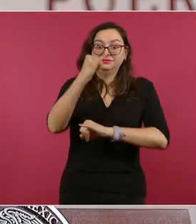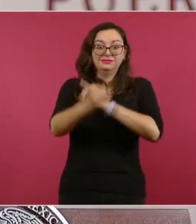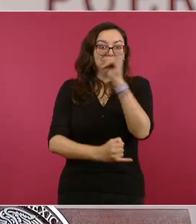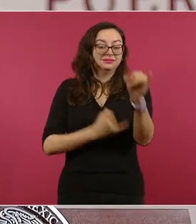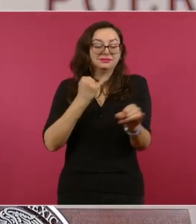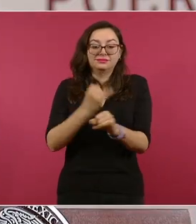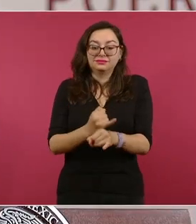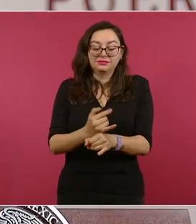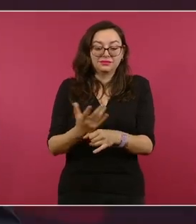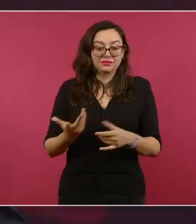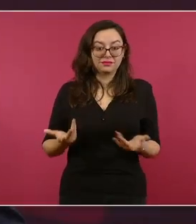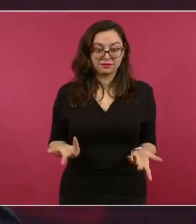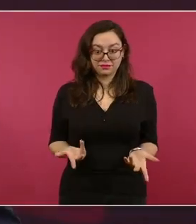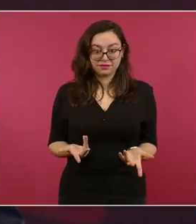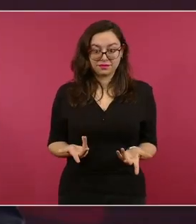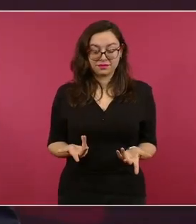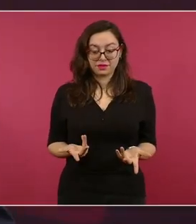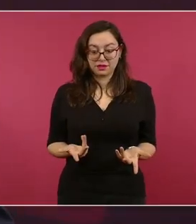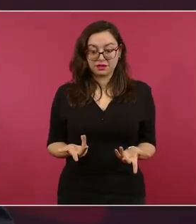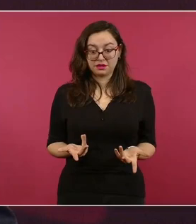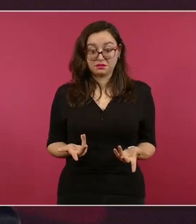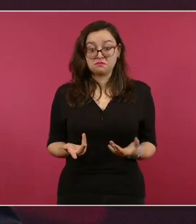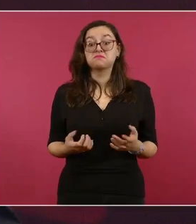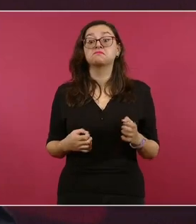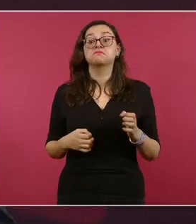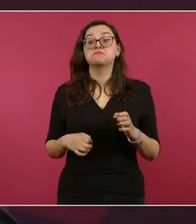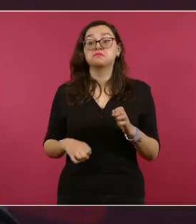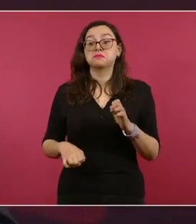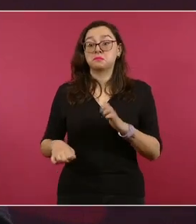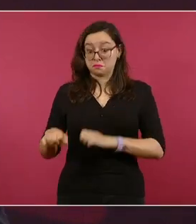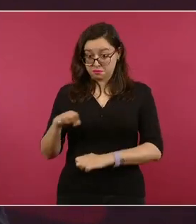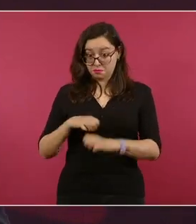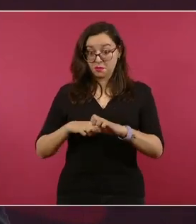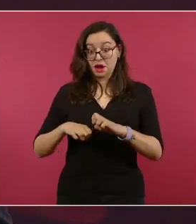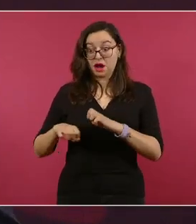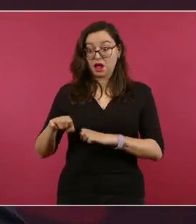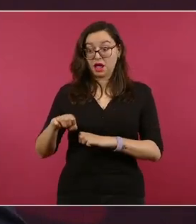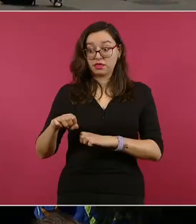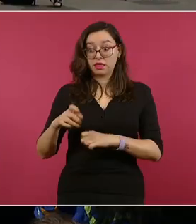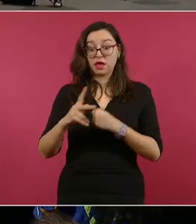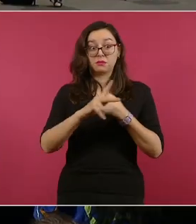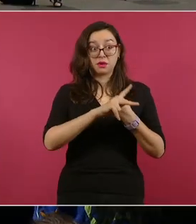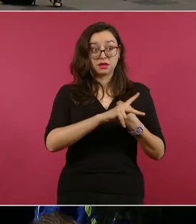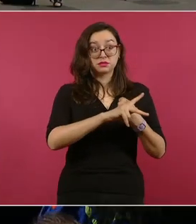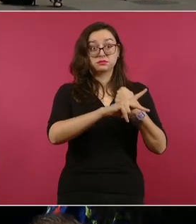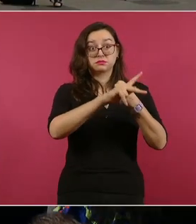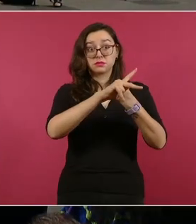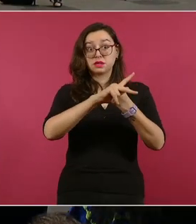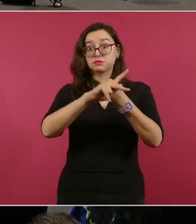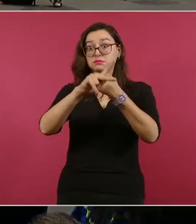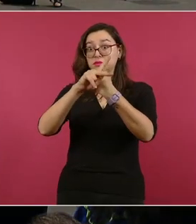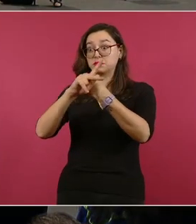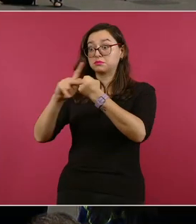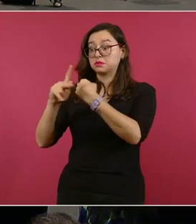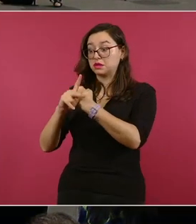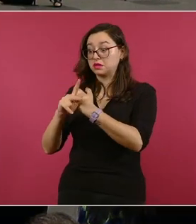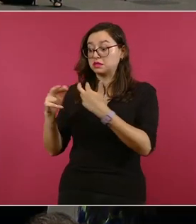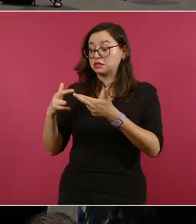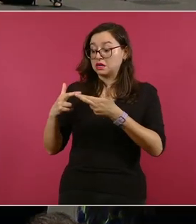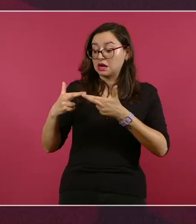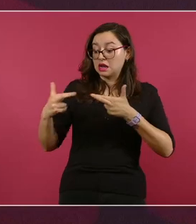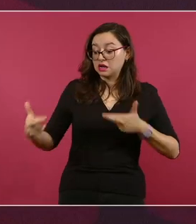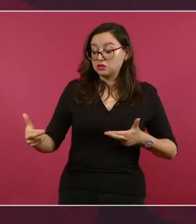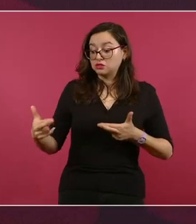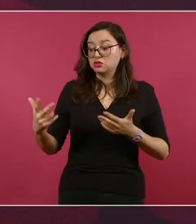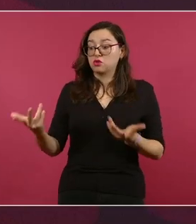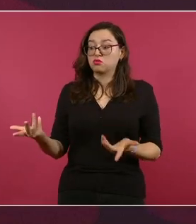internacional. Si no se respeta el derecho de los estados de poder conducir relaciones amistosas por